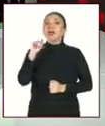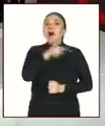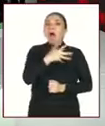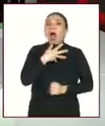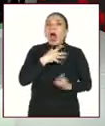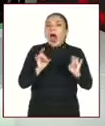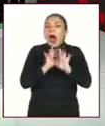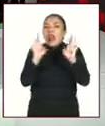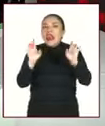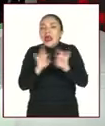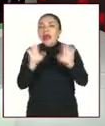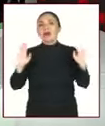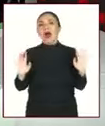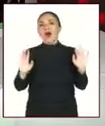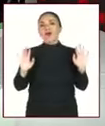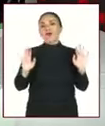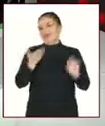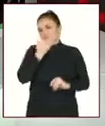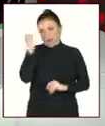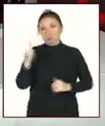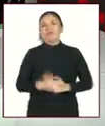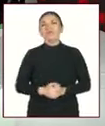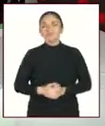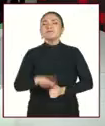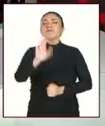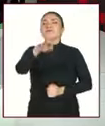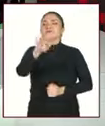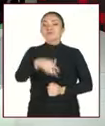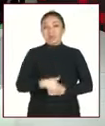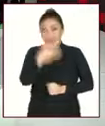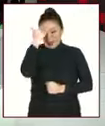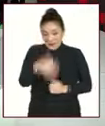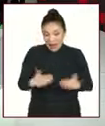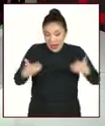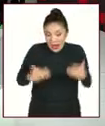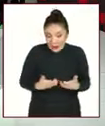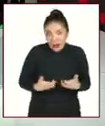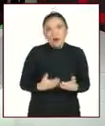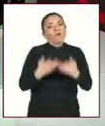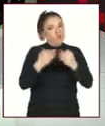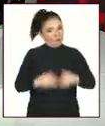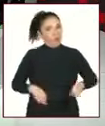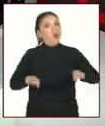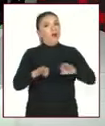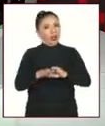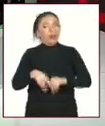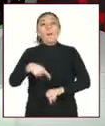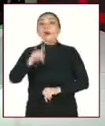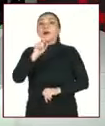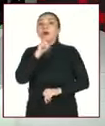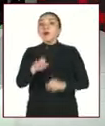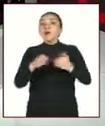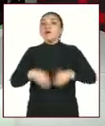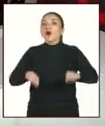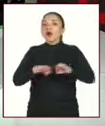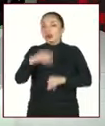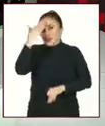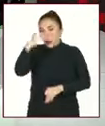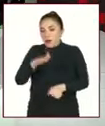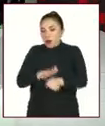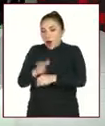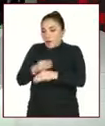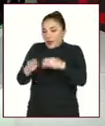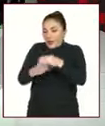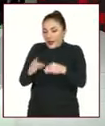algo, Así ¿no? es. También. Saber cómo actuar es fundamental, pero también es muy importante saber qué materiales